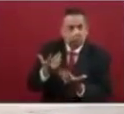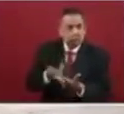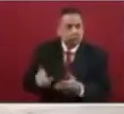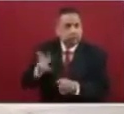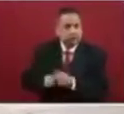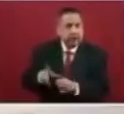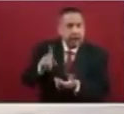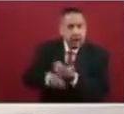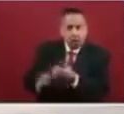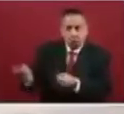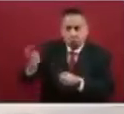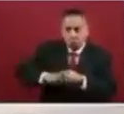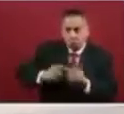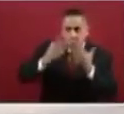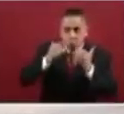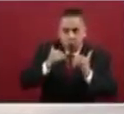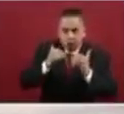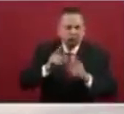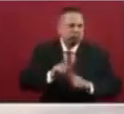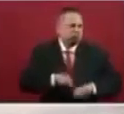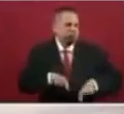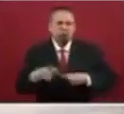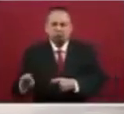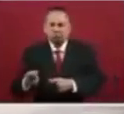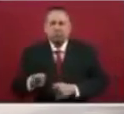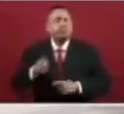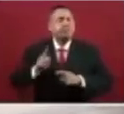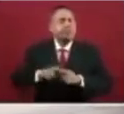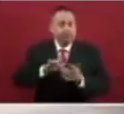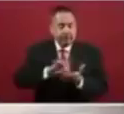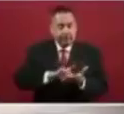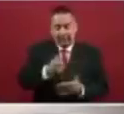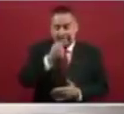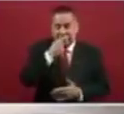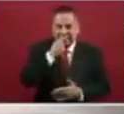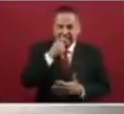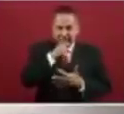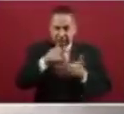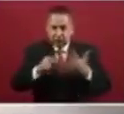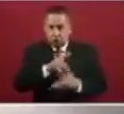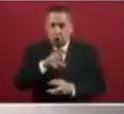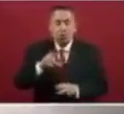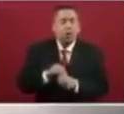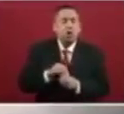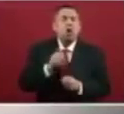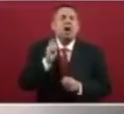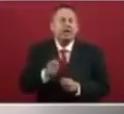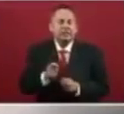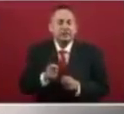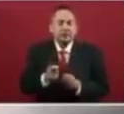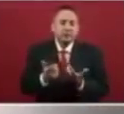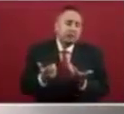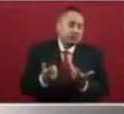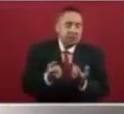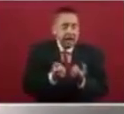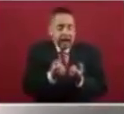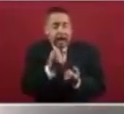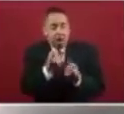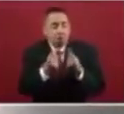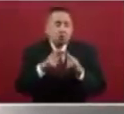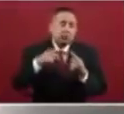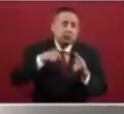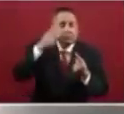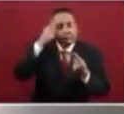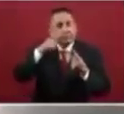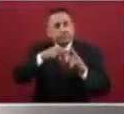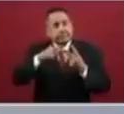seguridad social. Cuando hablo de todos los medicamentos, no solo estoy pensando